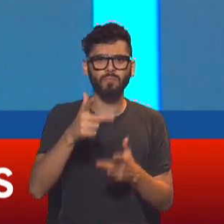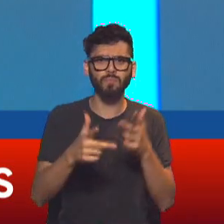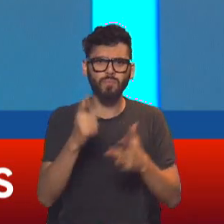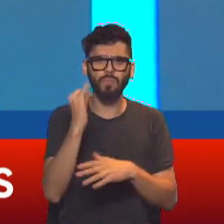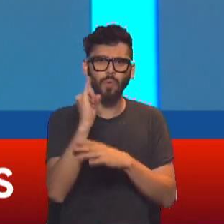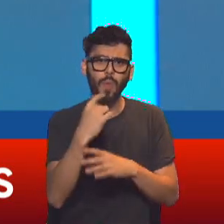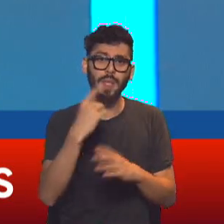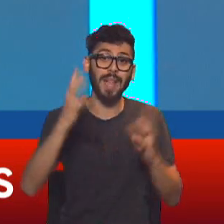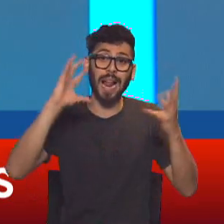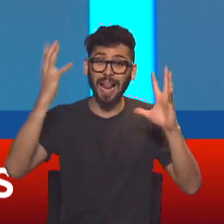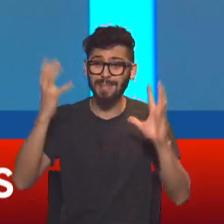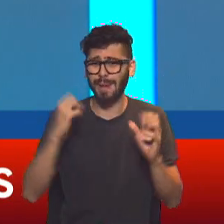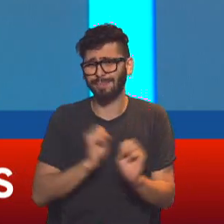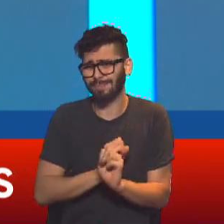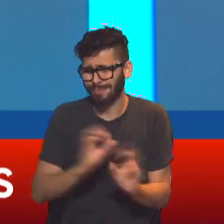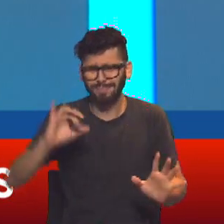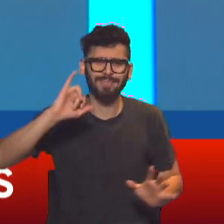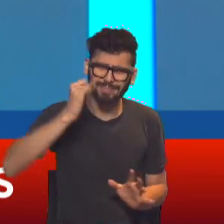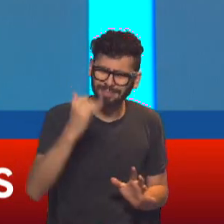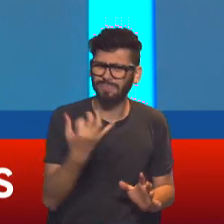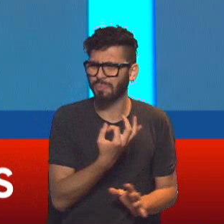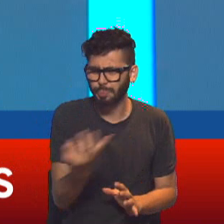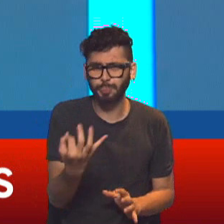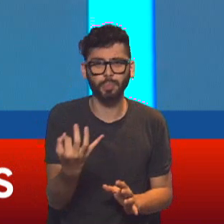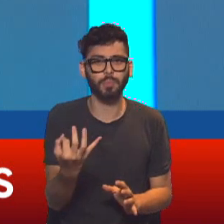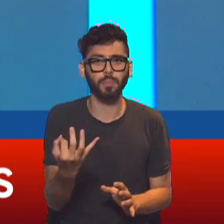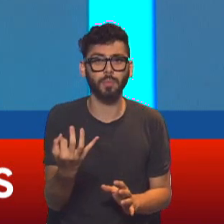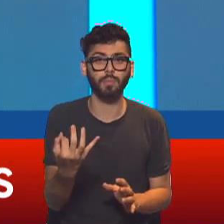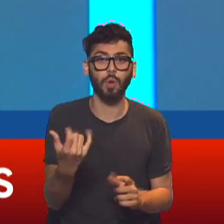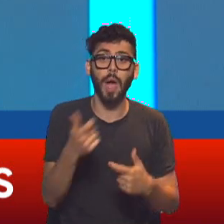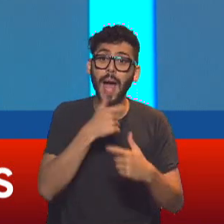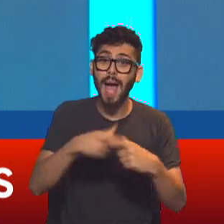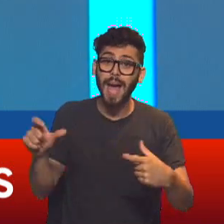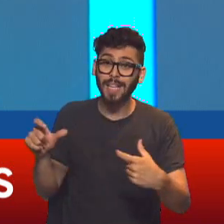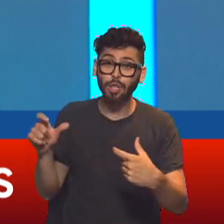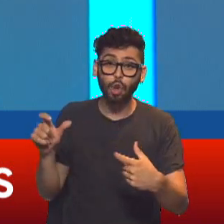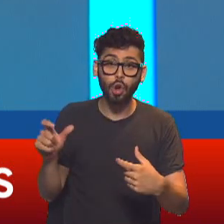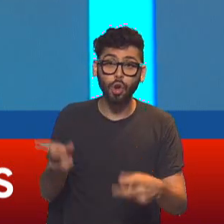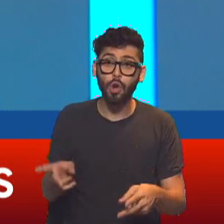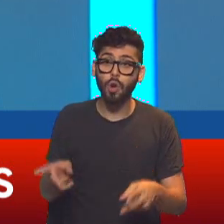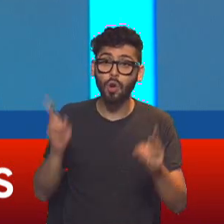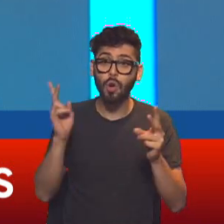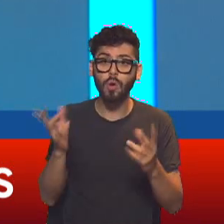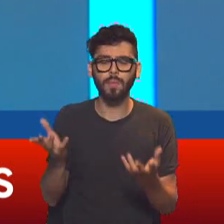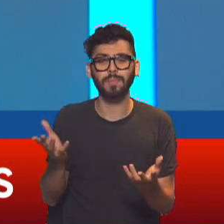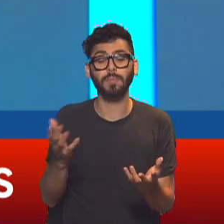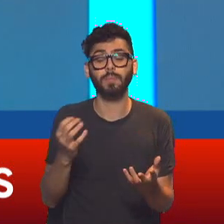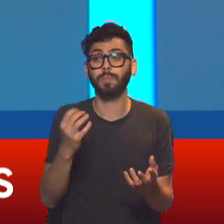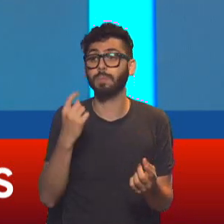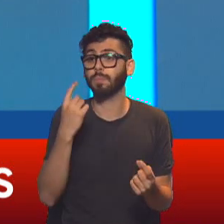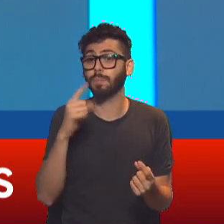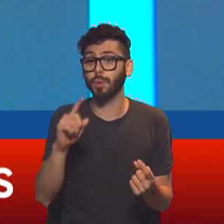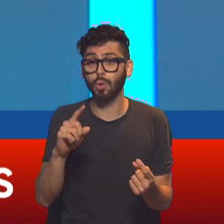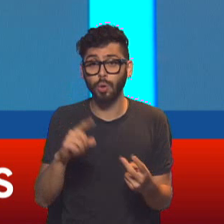impacto ambiental es un espanto, un desastre, otra vez de espaldas al río. Ahora, la obscenidad de hacer otro